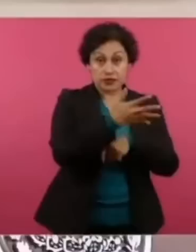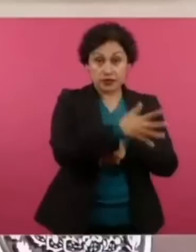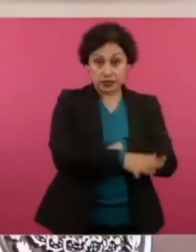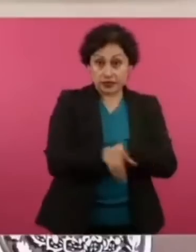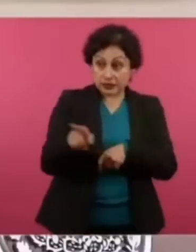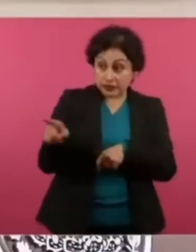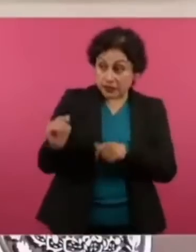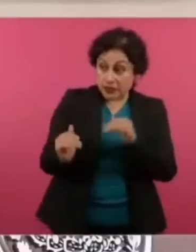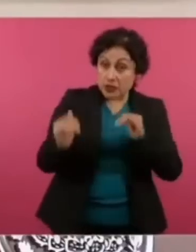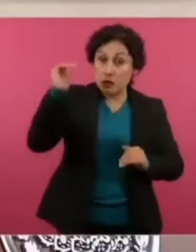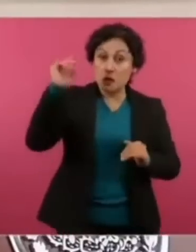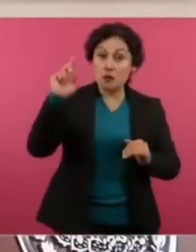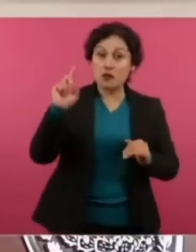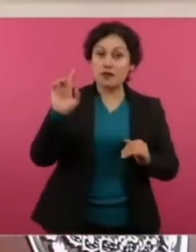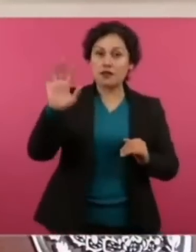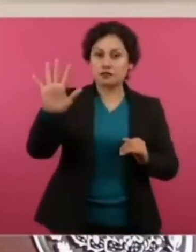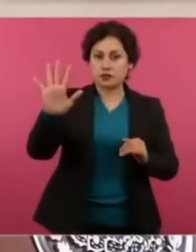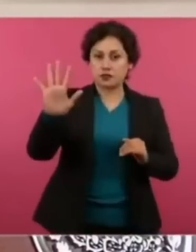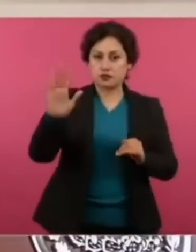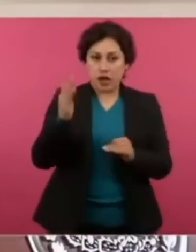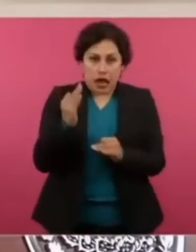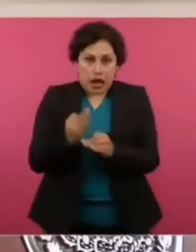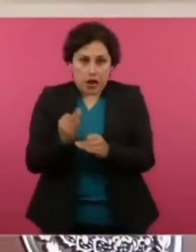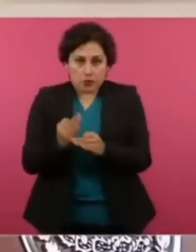veces a 15.